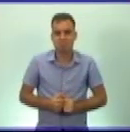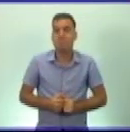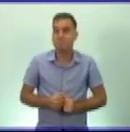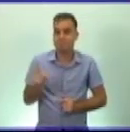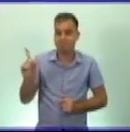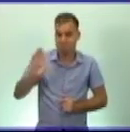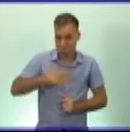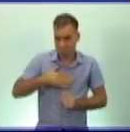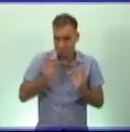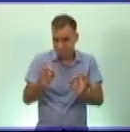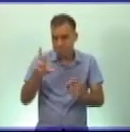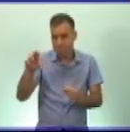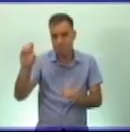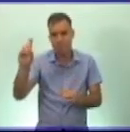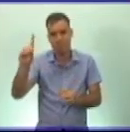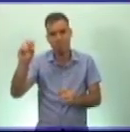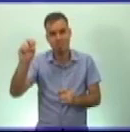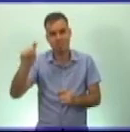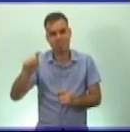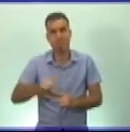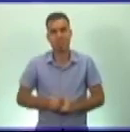reductor.